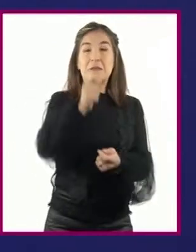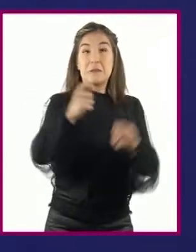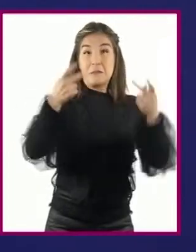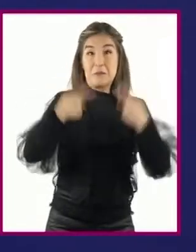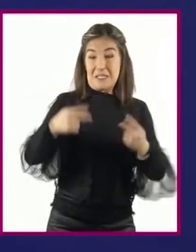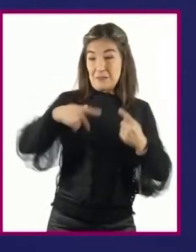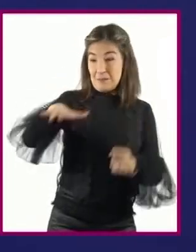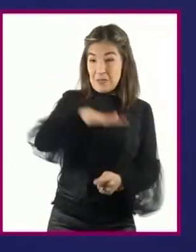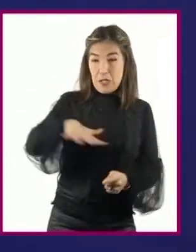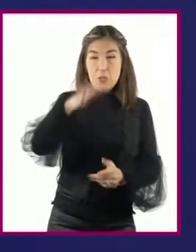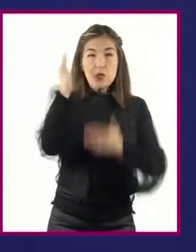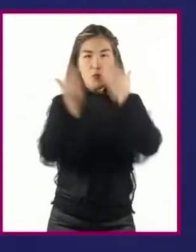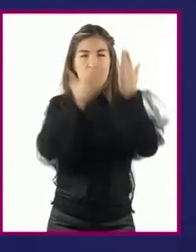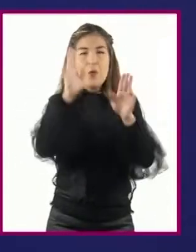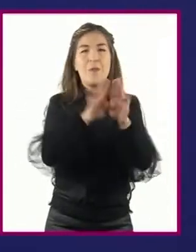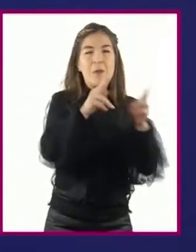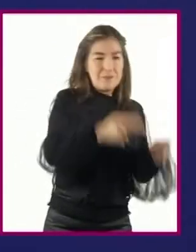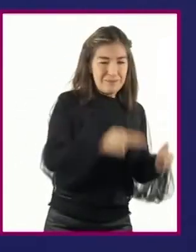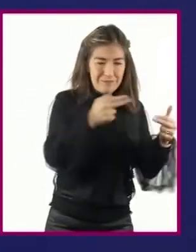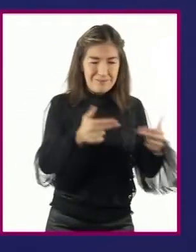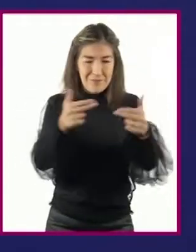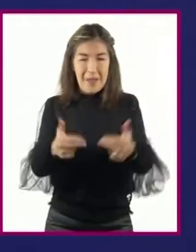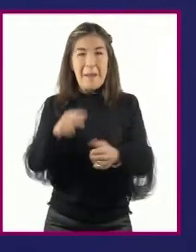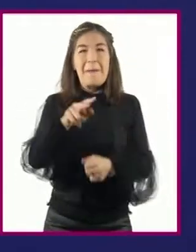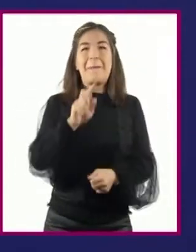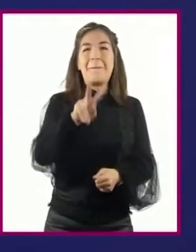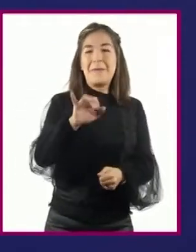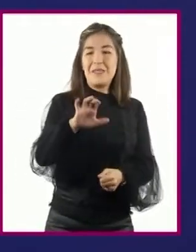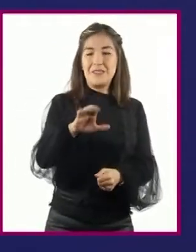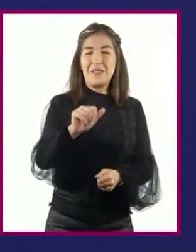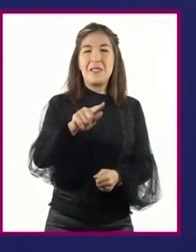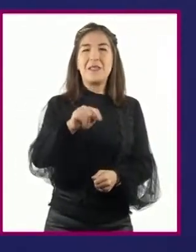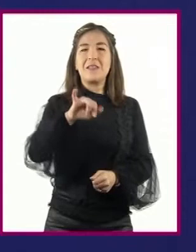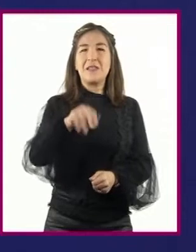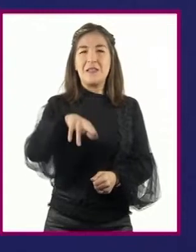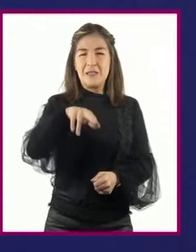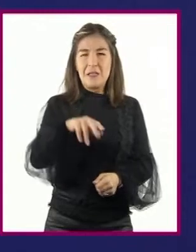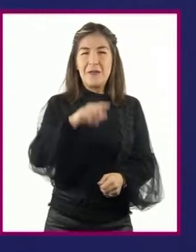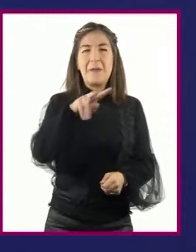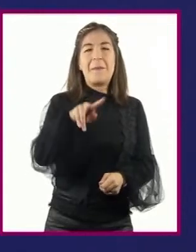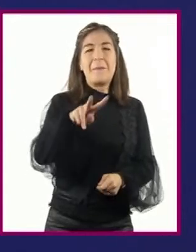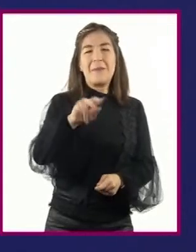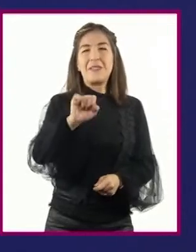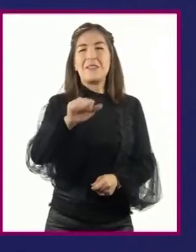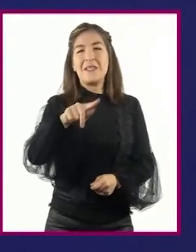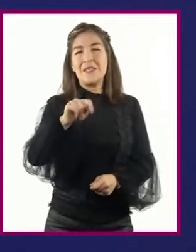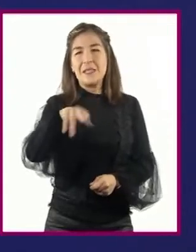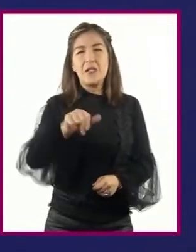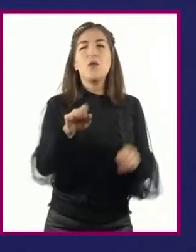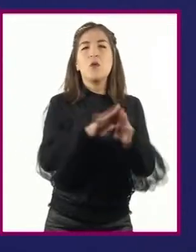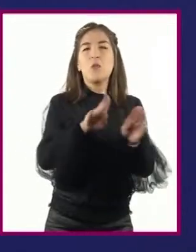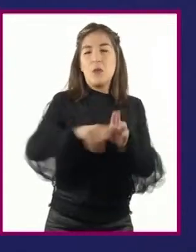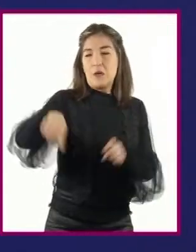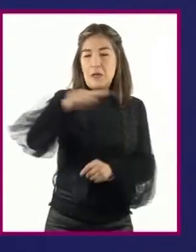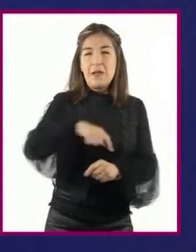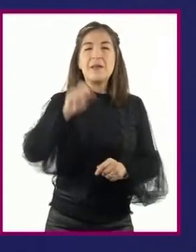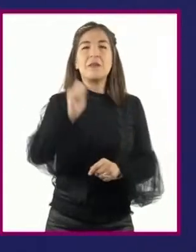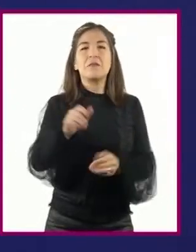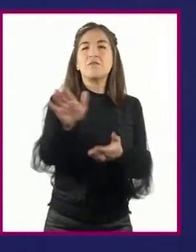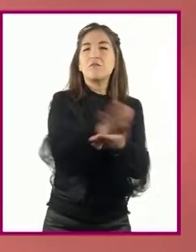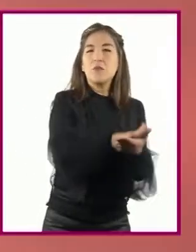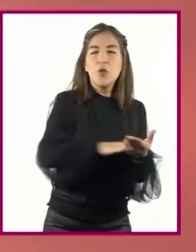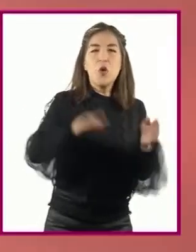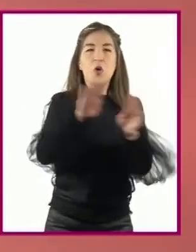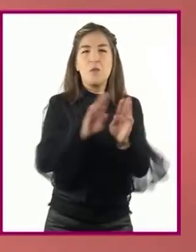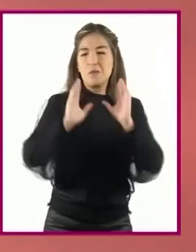estudiosos desde la herencia bizantina al Renacimiento. Los nobles y los clérigos, al recibir